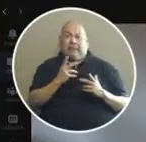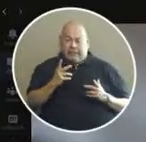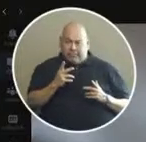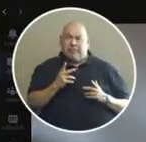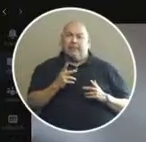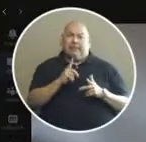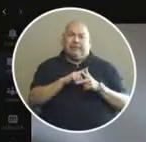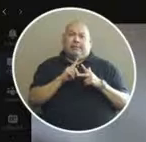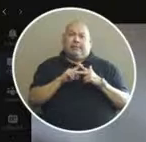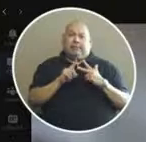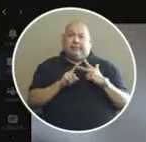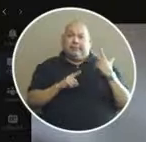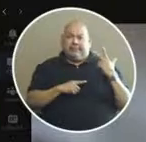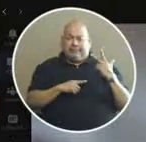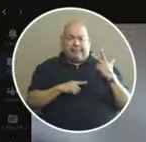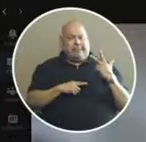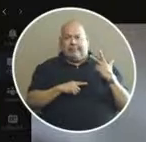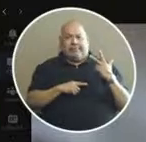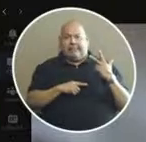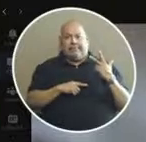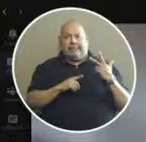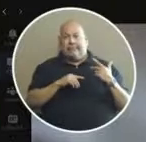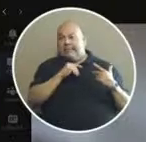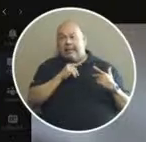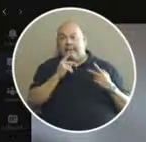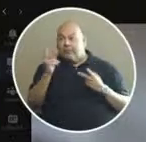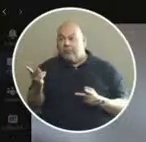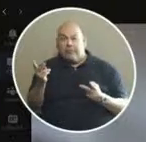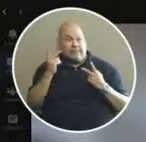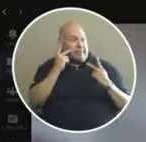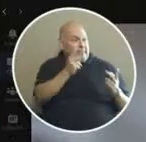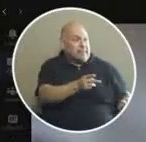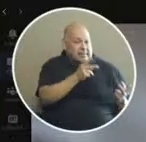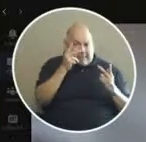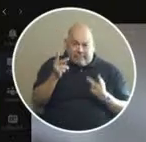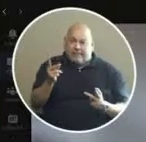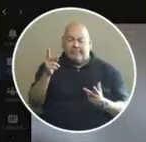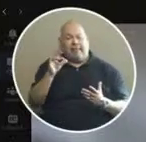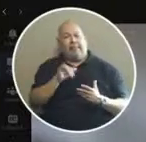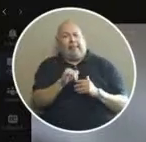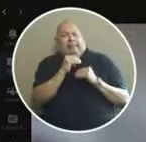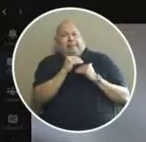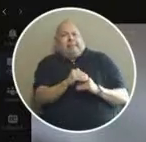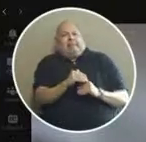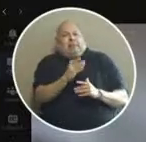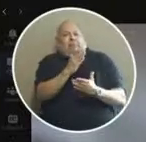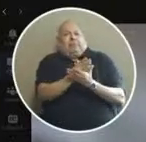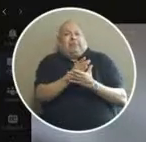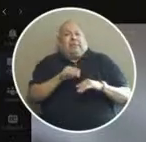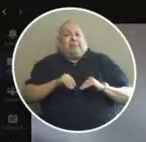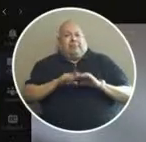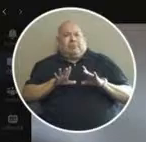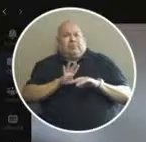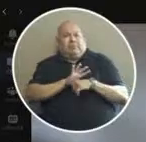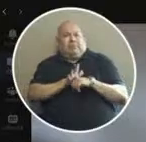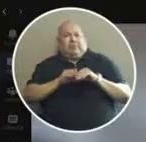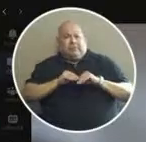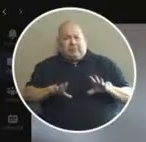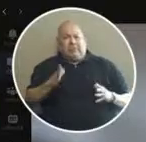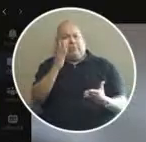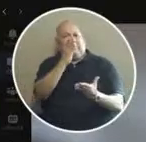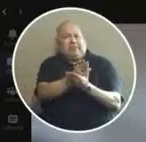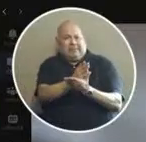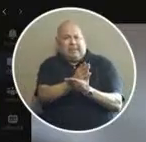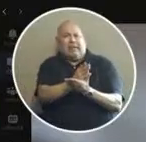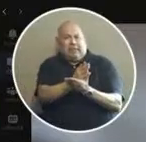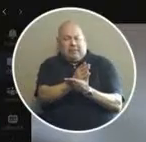los hogares y no irse de un hogar al otro va a ser una de las maneras que vamos a parar el virus y hacer algo